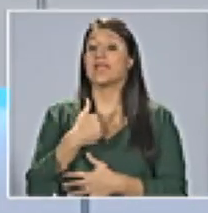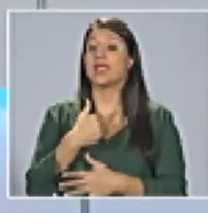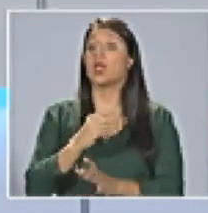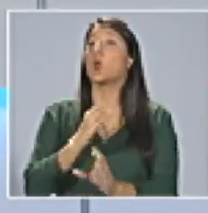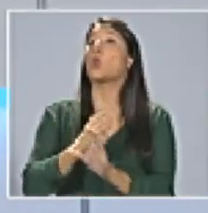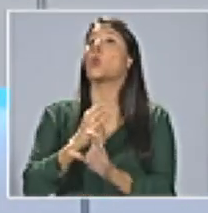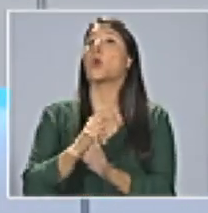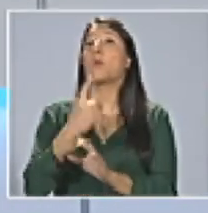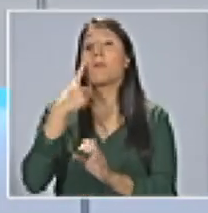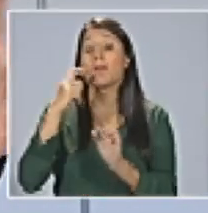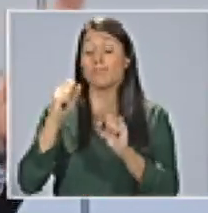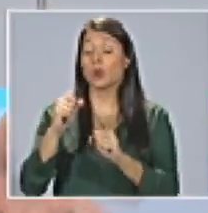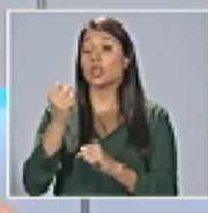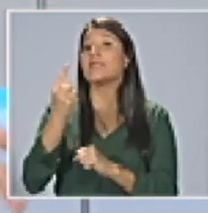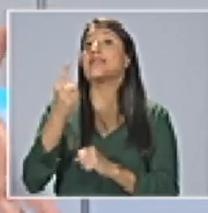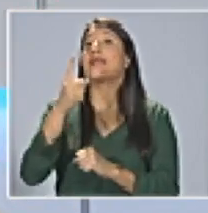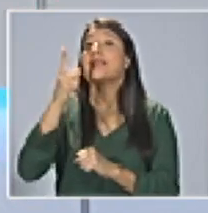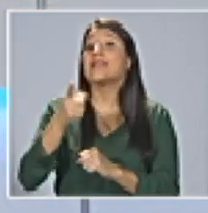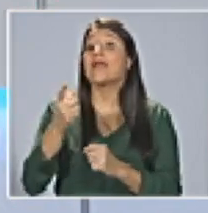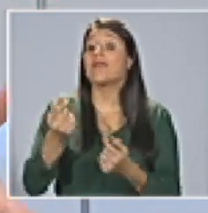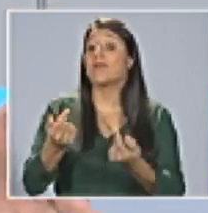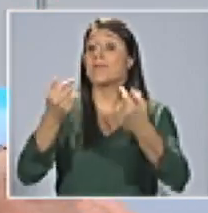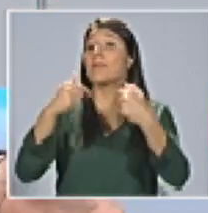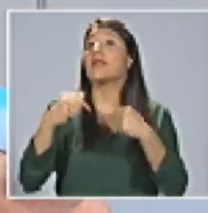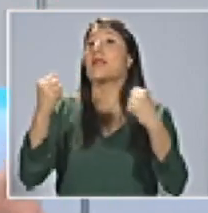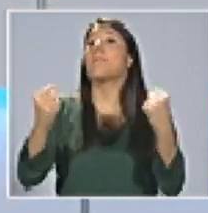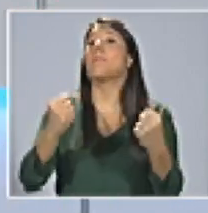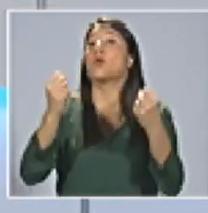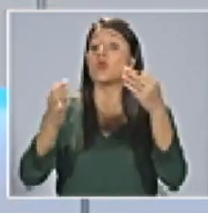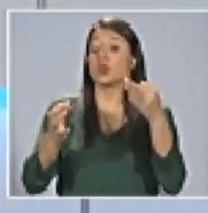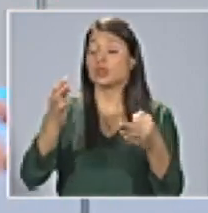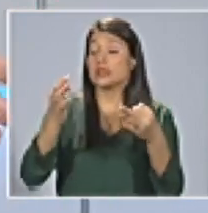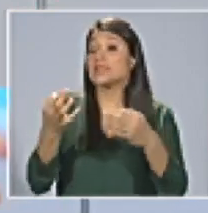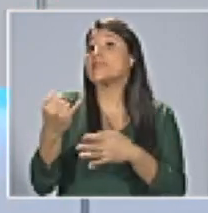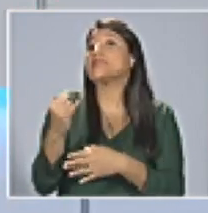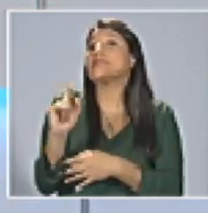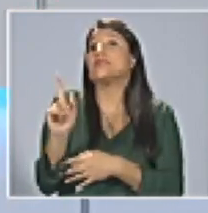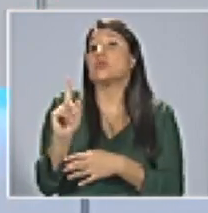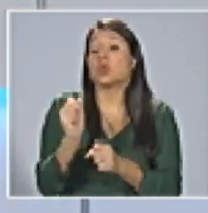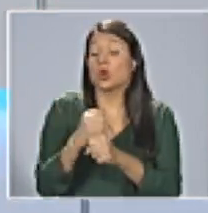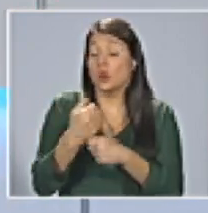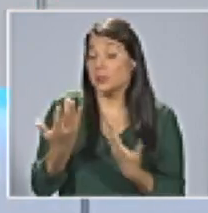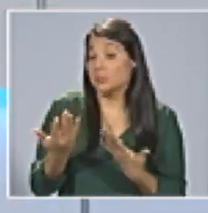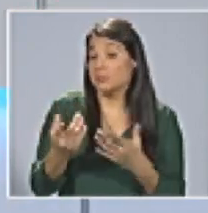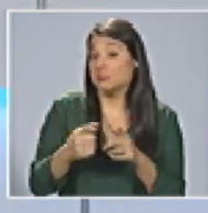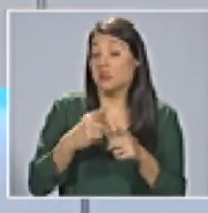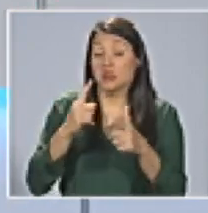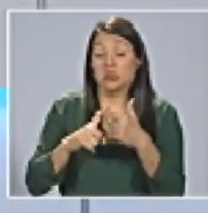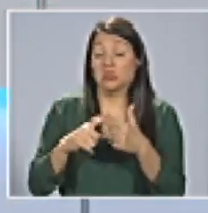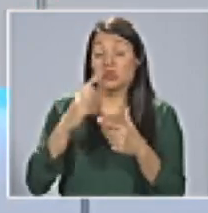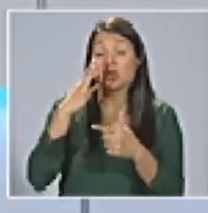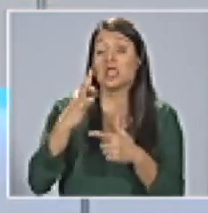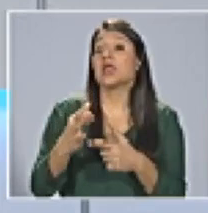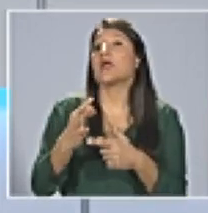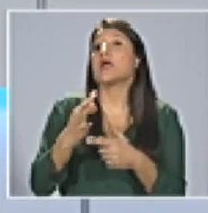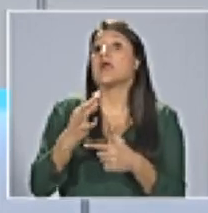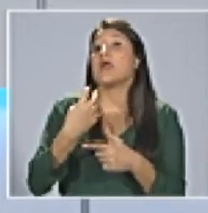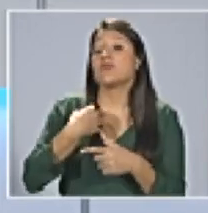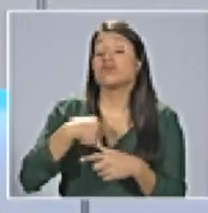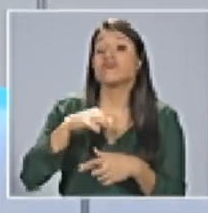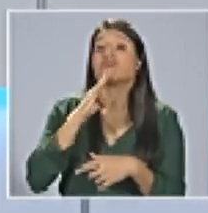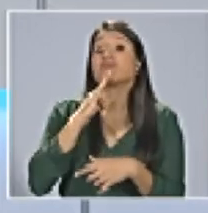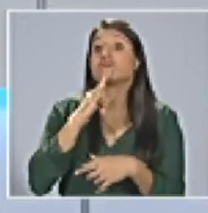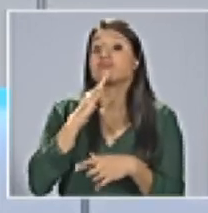prudencia de entender que tienen que ventilar el Poder Judicial. Si no lo hacen, la crisis yo creo que se va a repetir de alguna